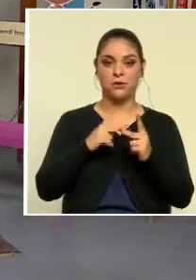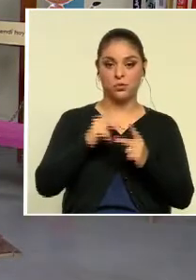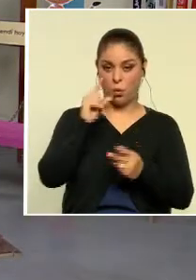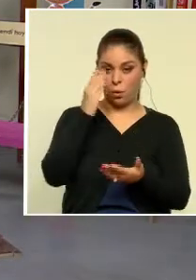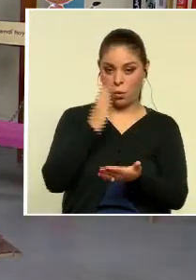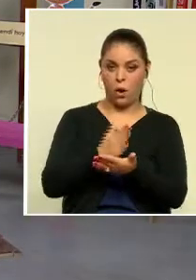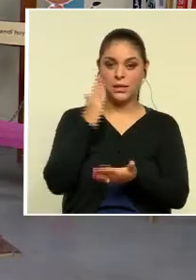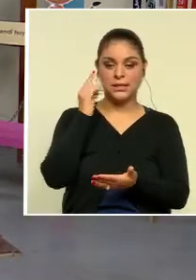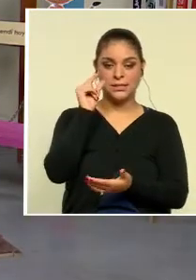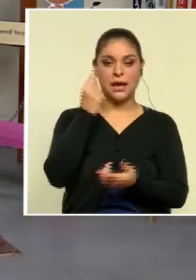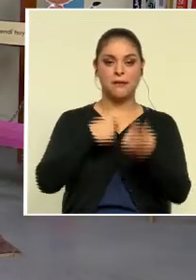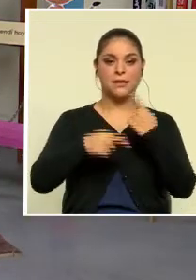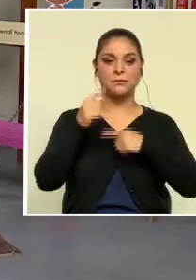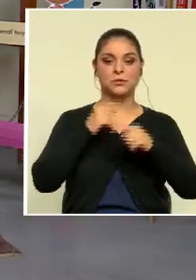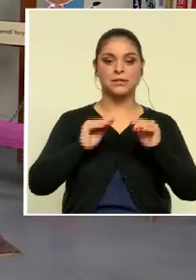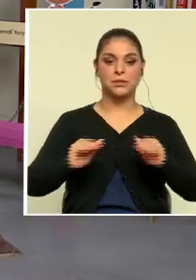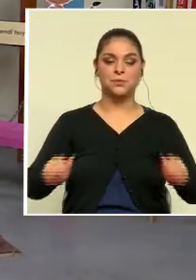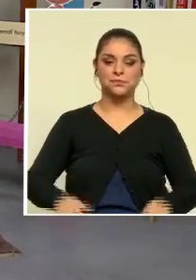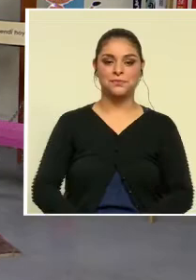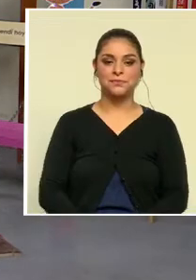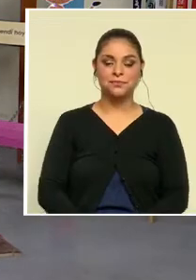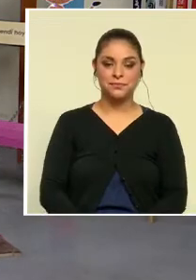regresamos niños y minutos